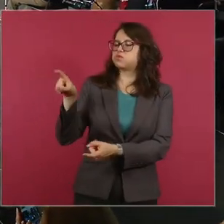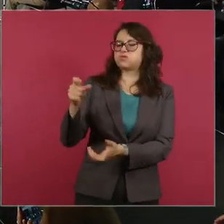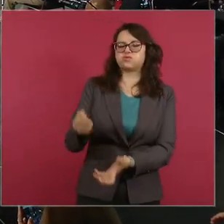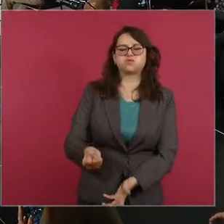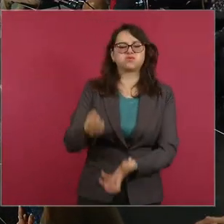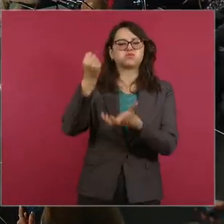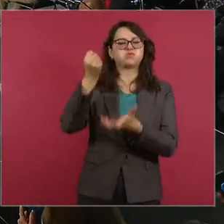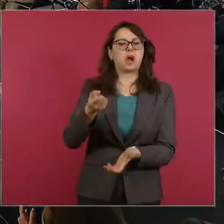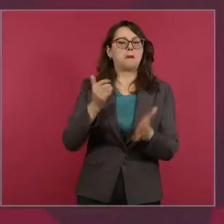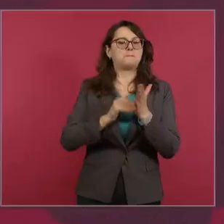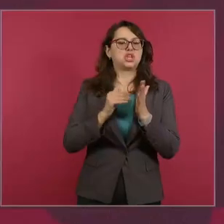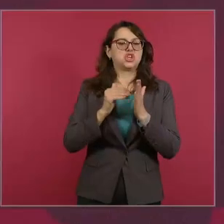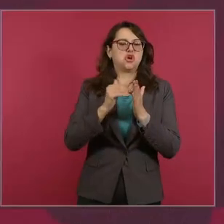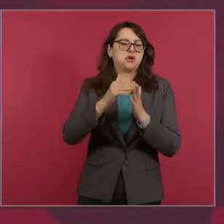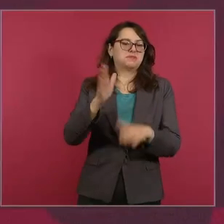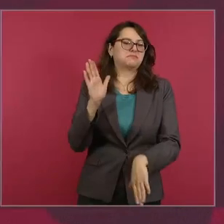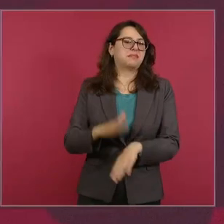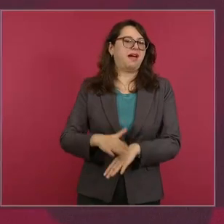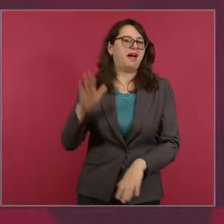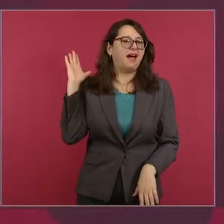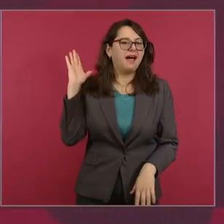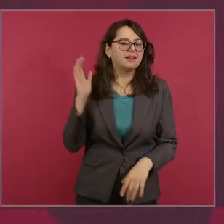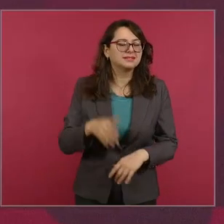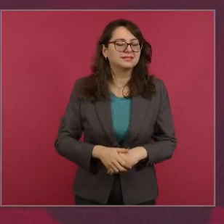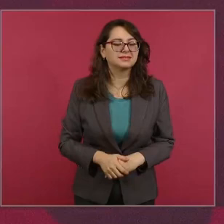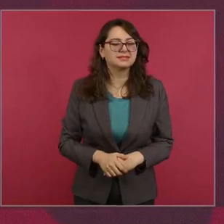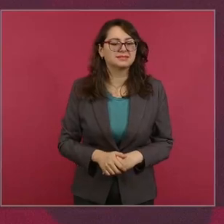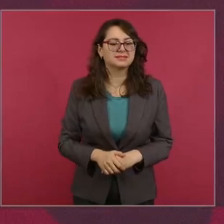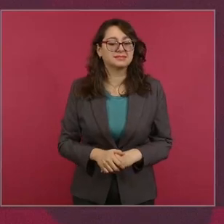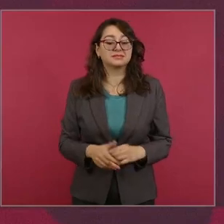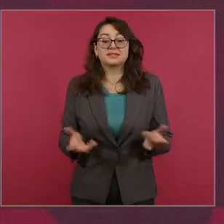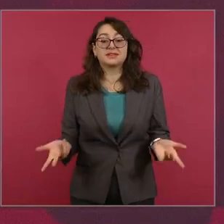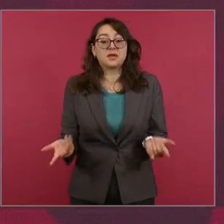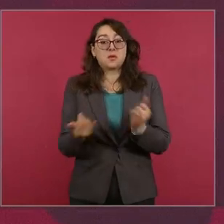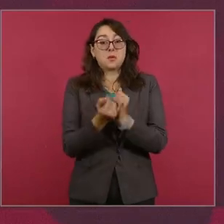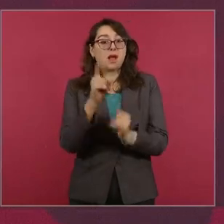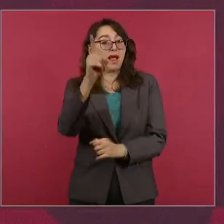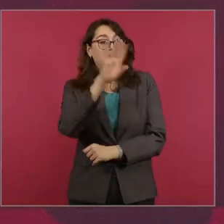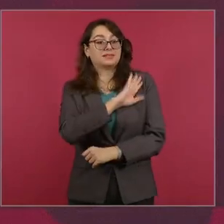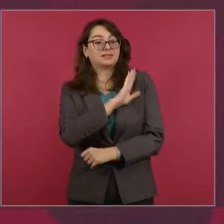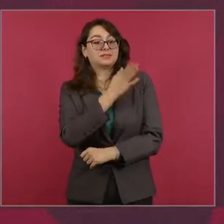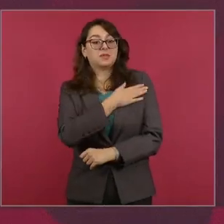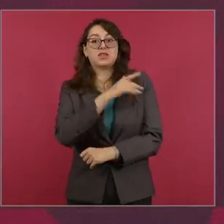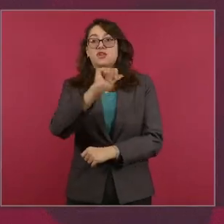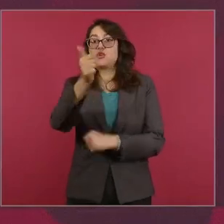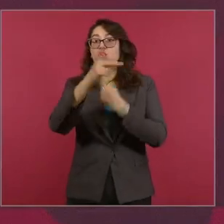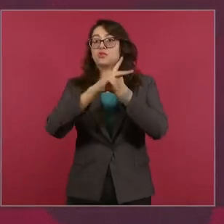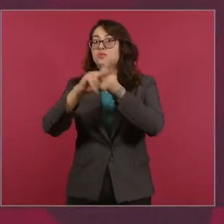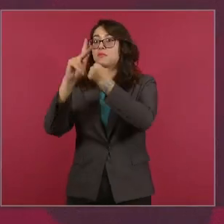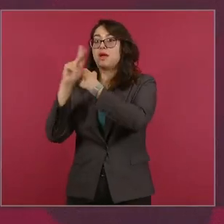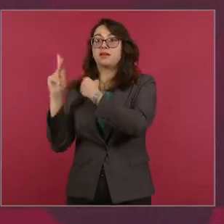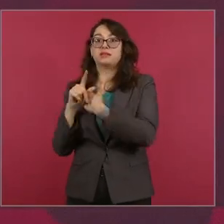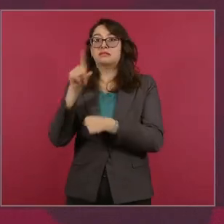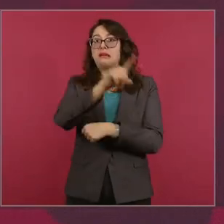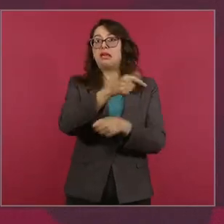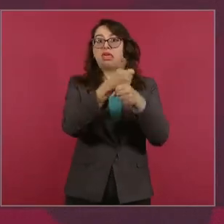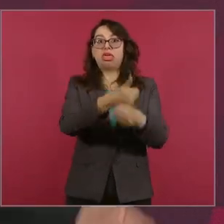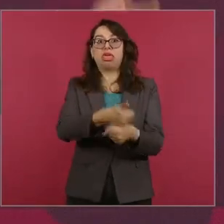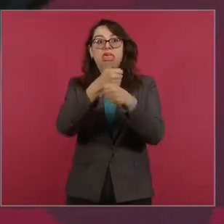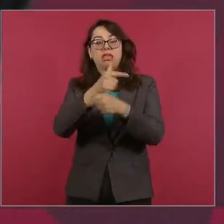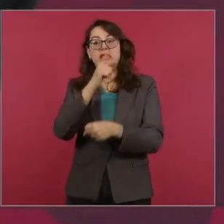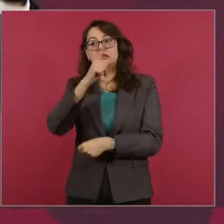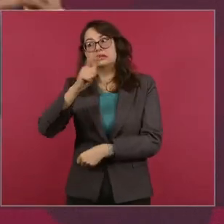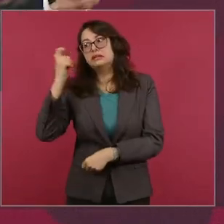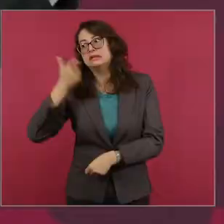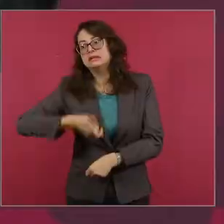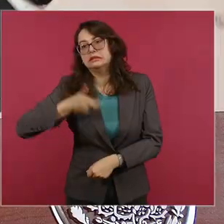lo que quisiera, como lo hacen en España y lo hacen en otras partes y de ahí sacar